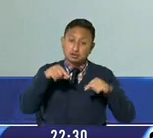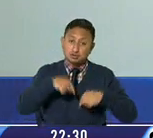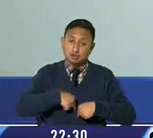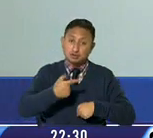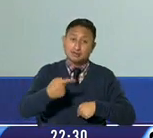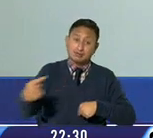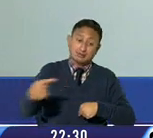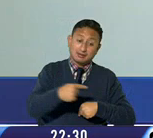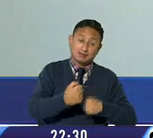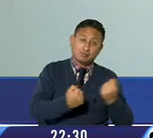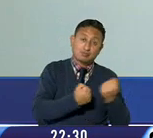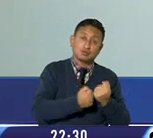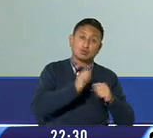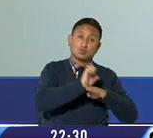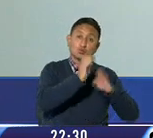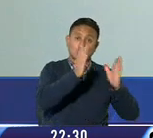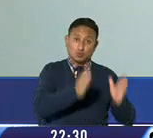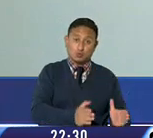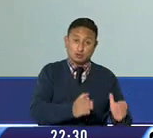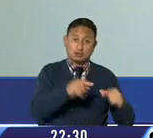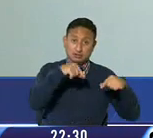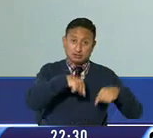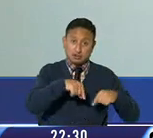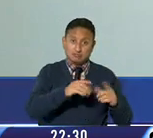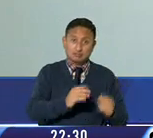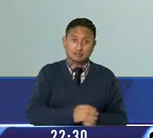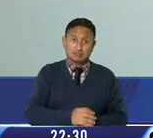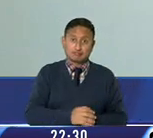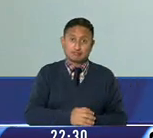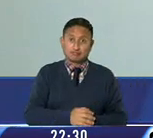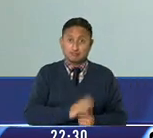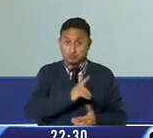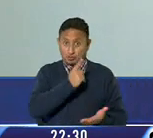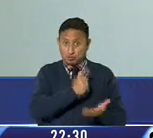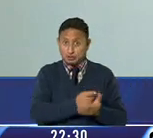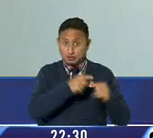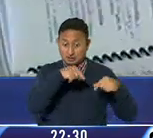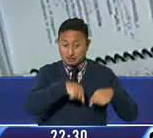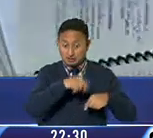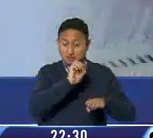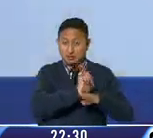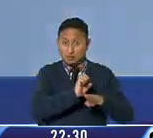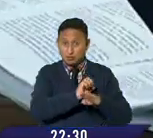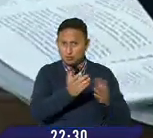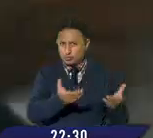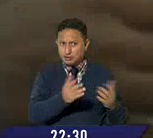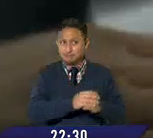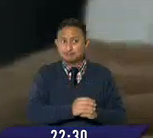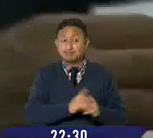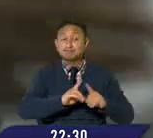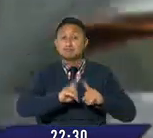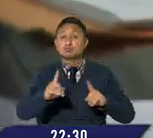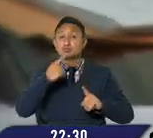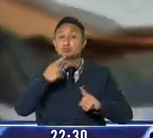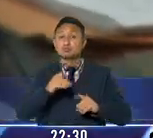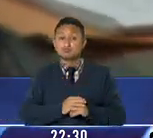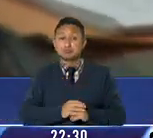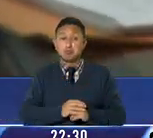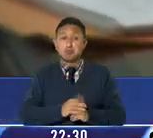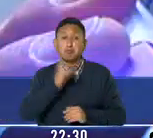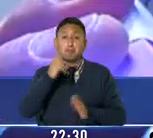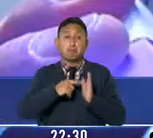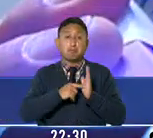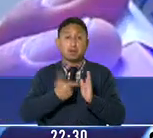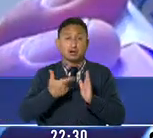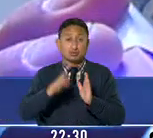ecuatoriano, en un plano más nacional, en realidades que vive el país. Sin dejar de mencionar aspectos positivos como se ha venido